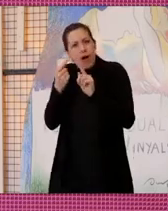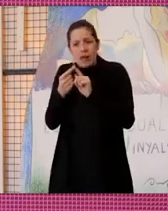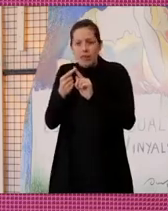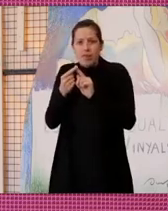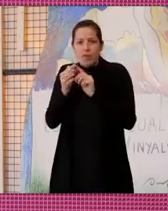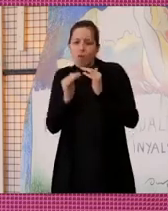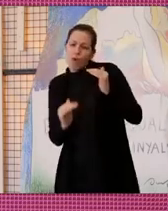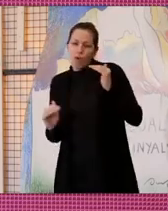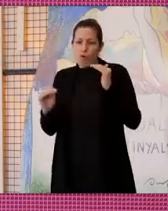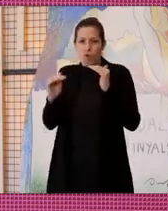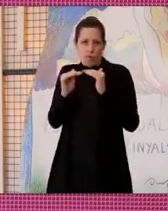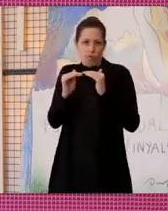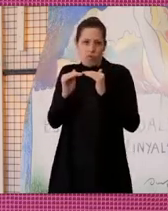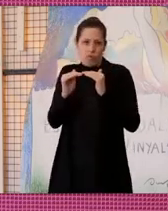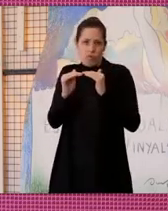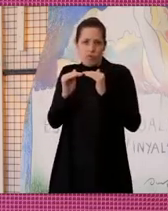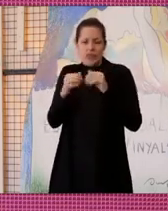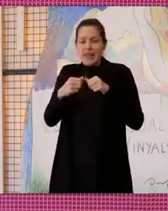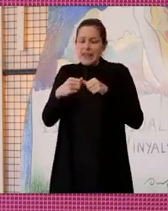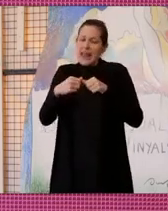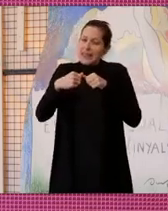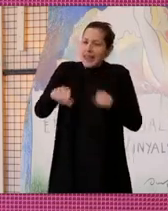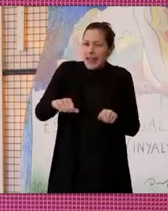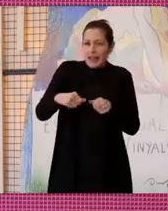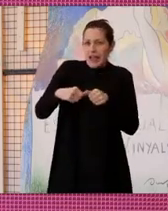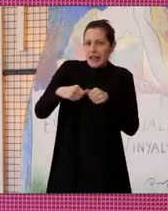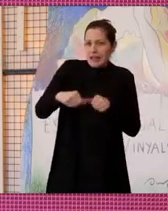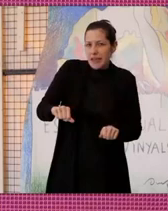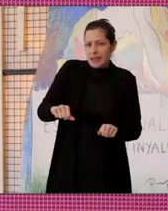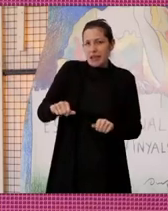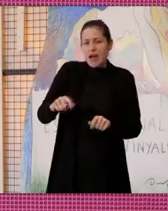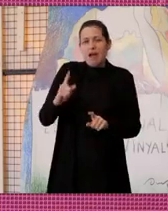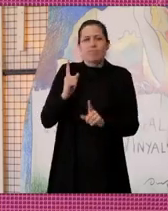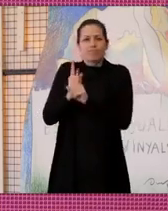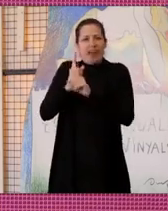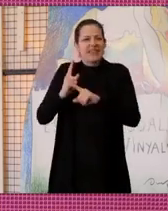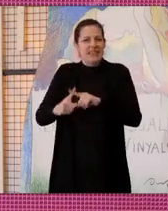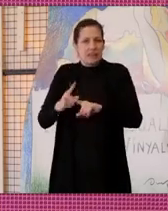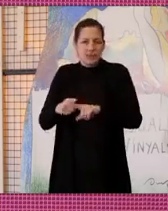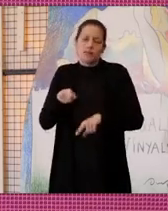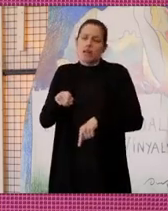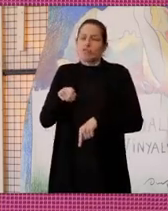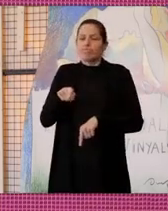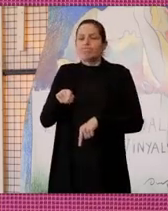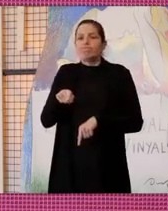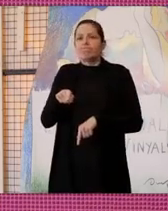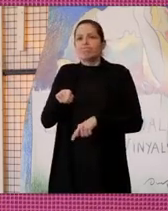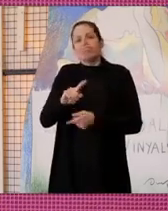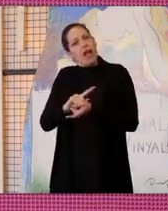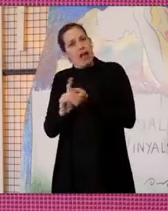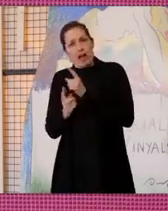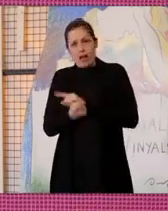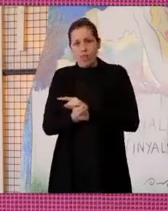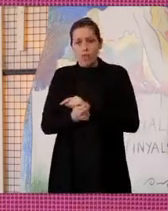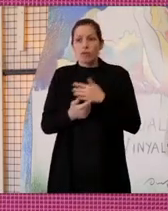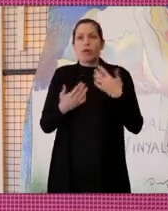y para eso se puso un biombo para que el comité de selección no supiera si el que tocaba el violín o tocaba la